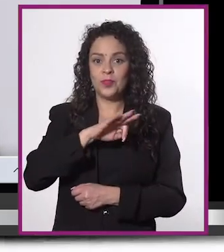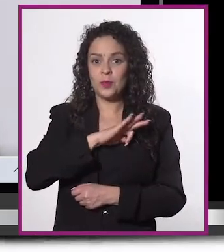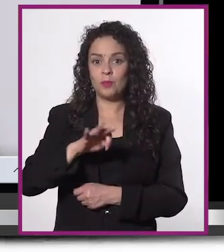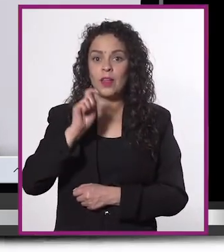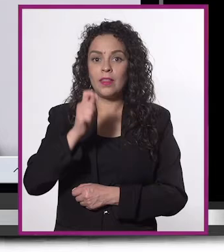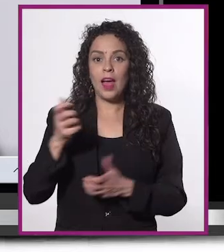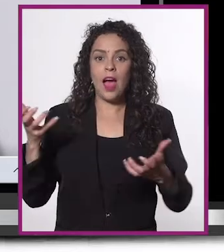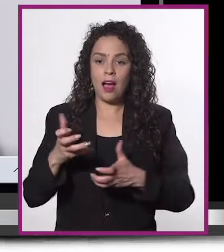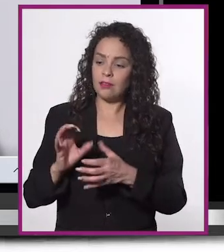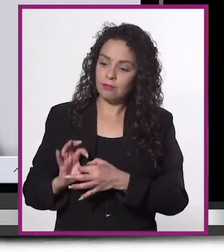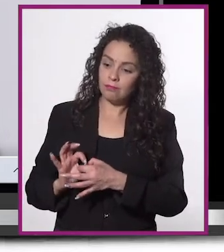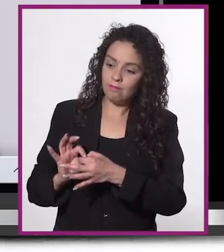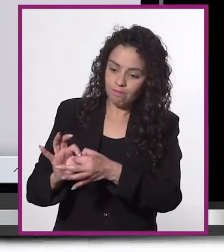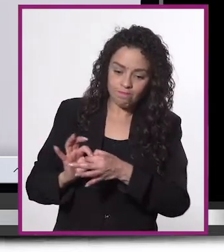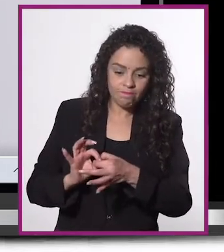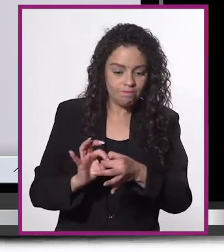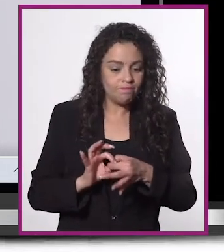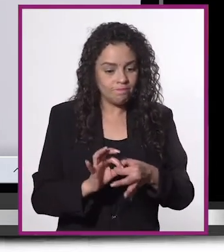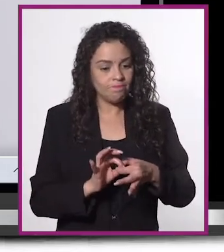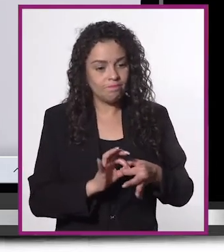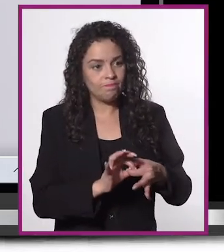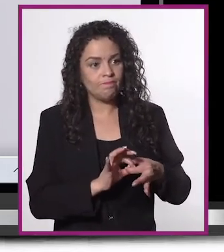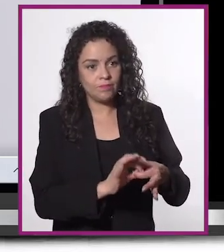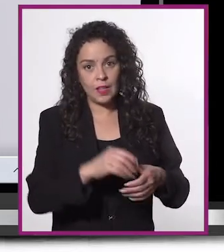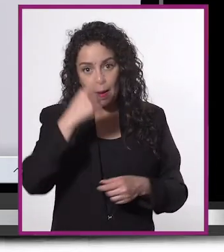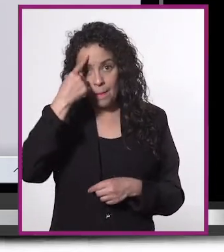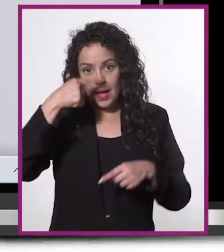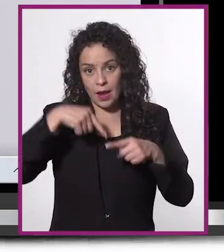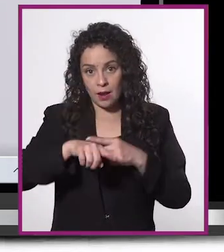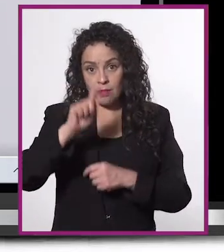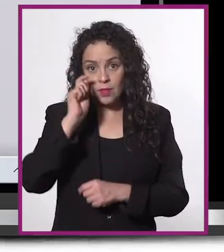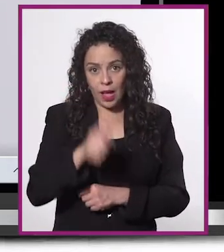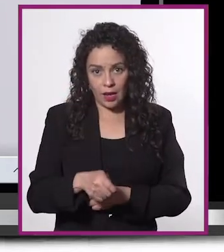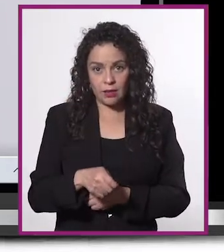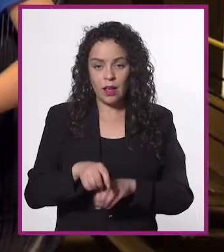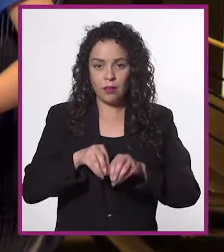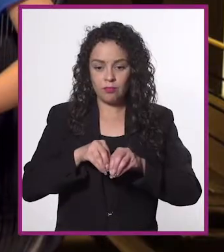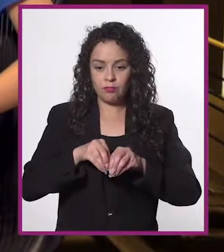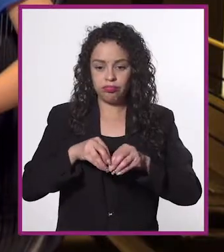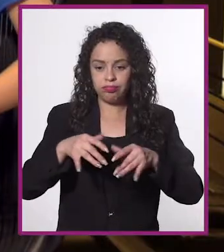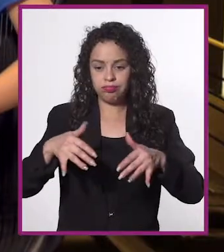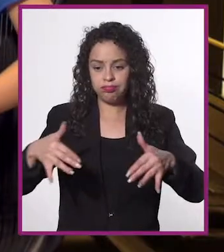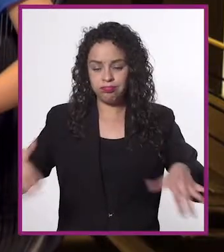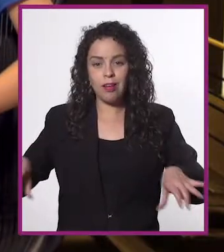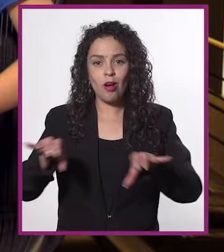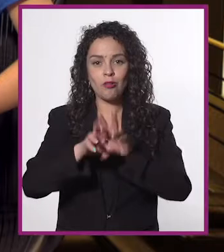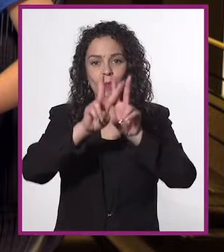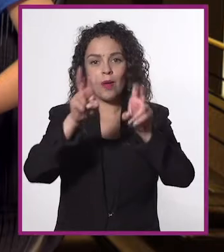vínculo para empezar a desenvolver el tema del sonido. ¿Cómo